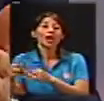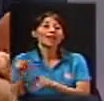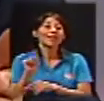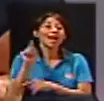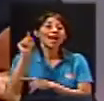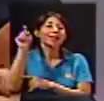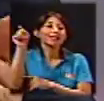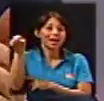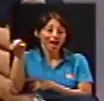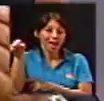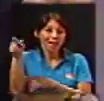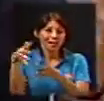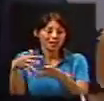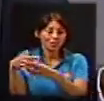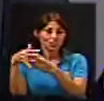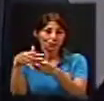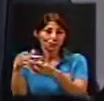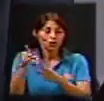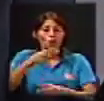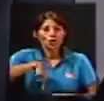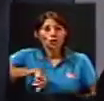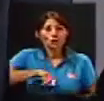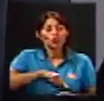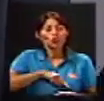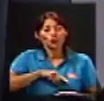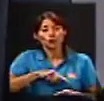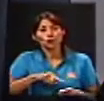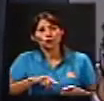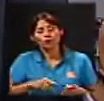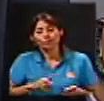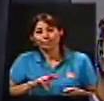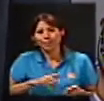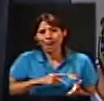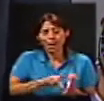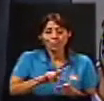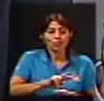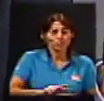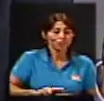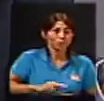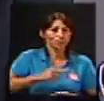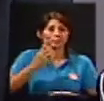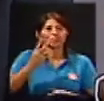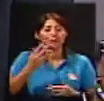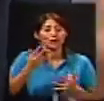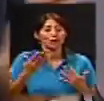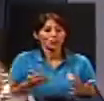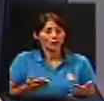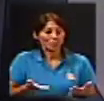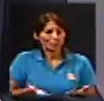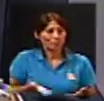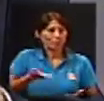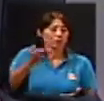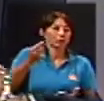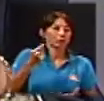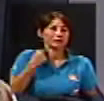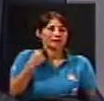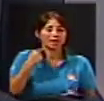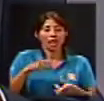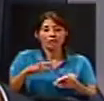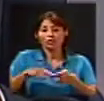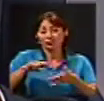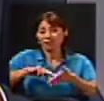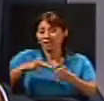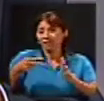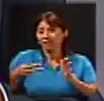1000 pesos. Sí, mil porque pesos. Si no... ¿Ah? El doble. El... Uh-huh. Entonces, hay una distorsión